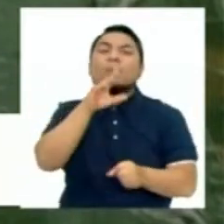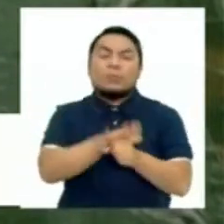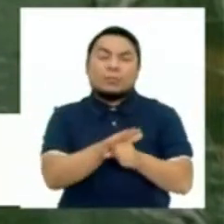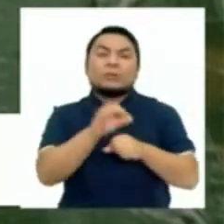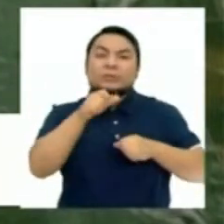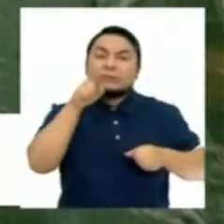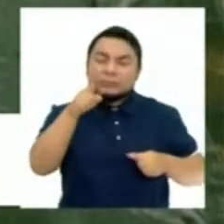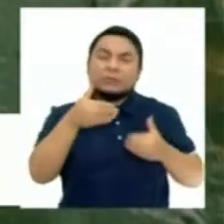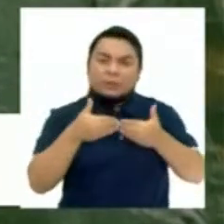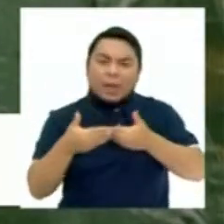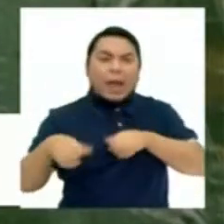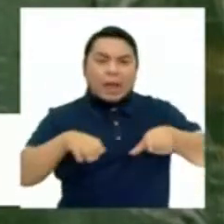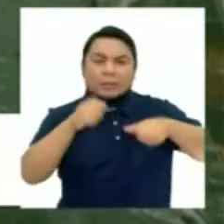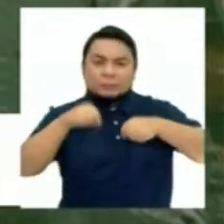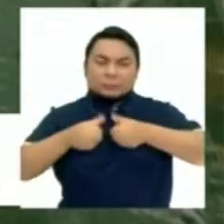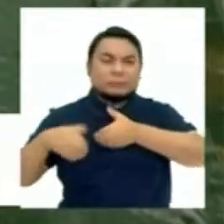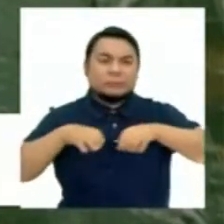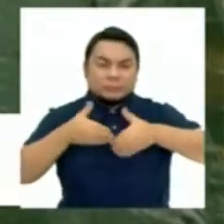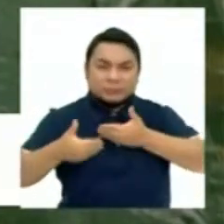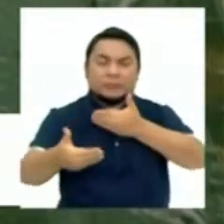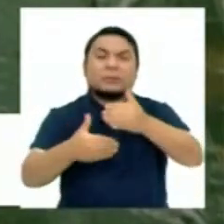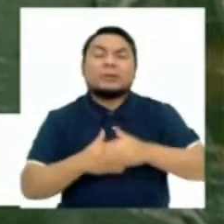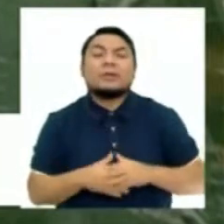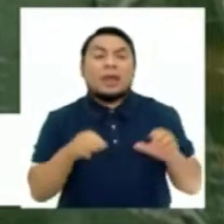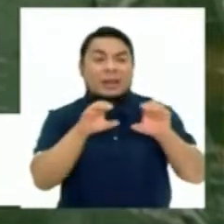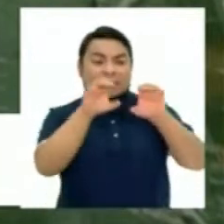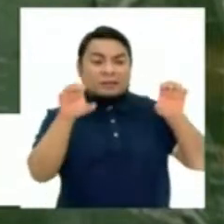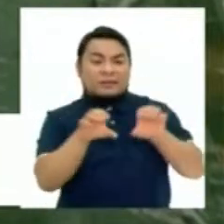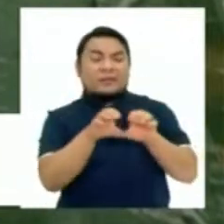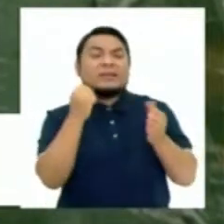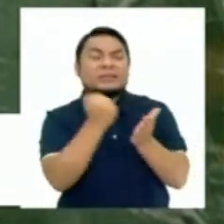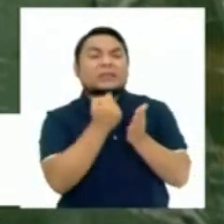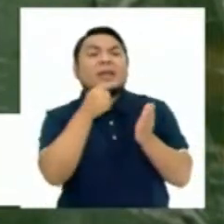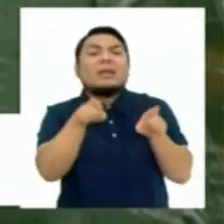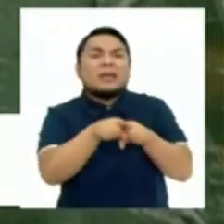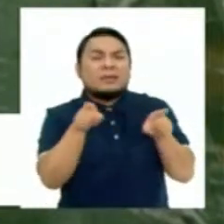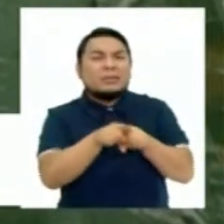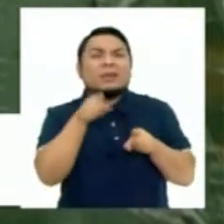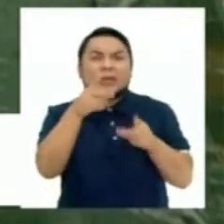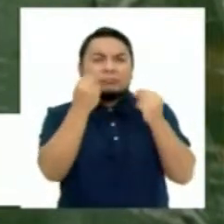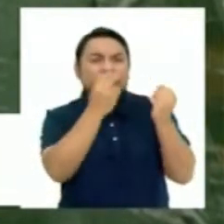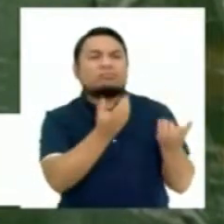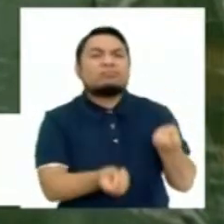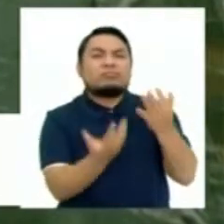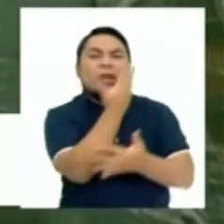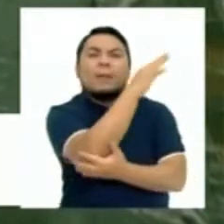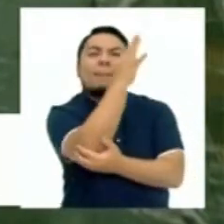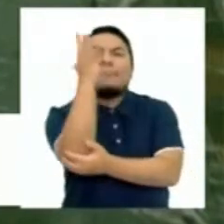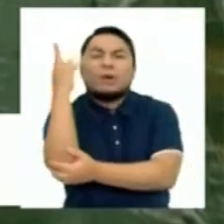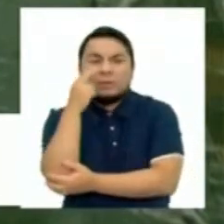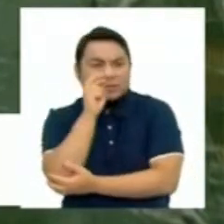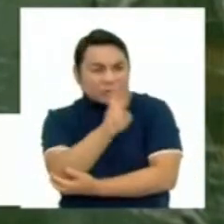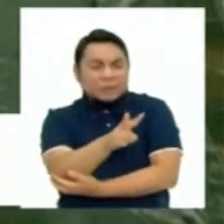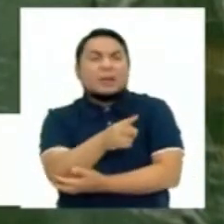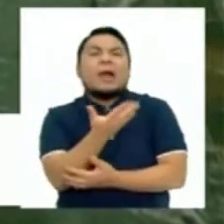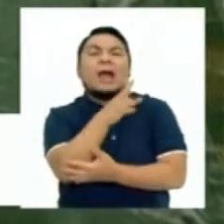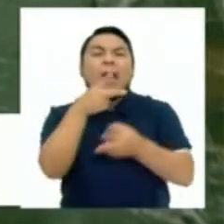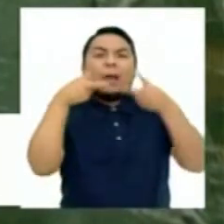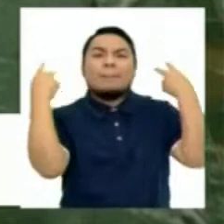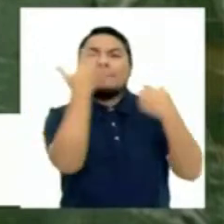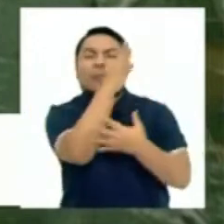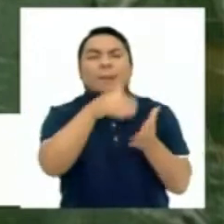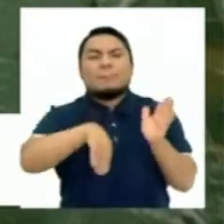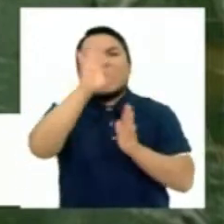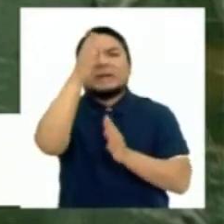su viabilidad. La desertificación sigue arrastrando los bosques, especialmente en la Amazonía, y